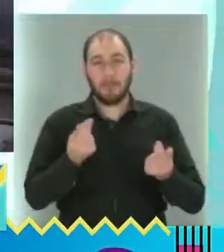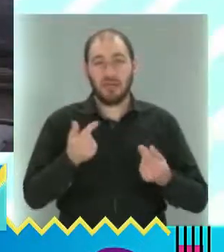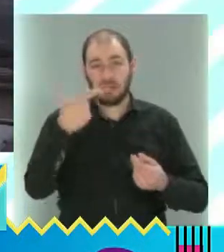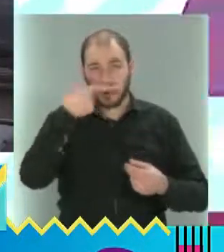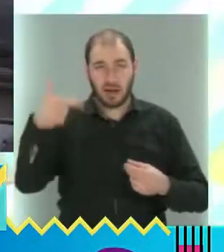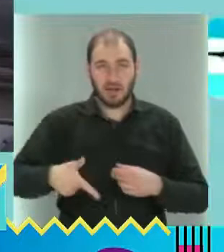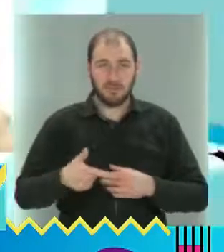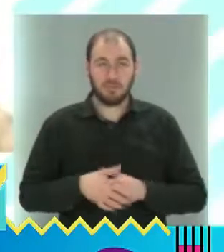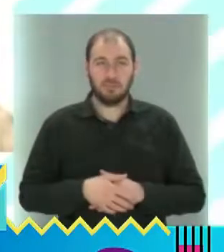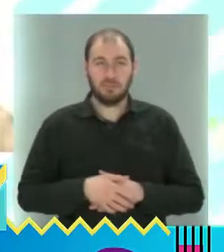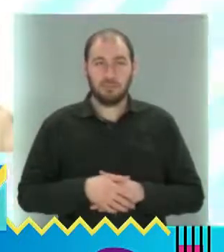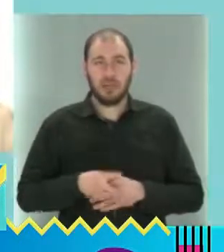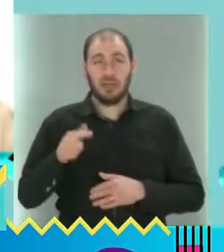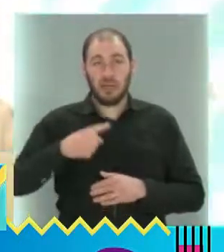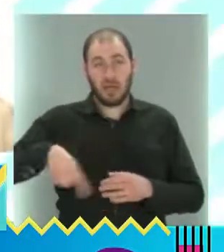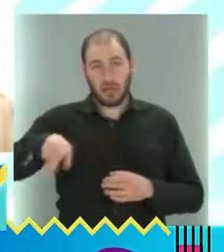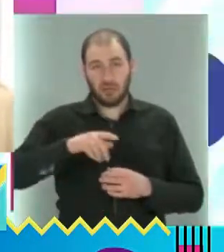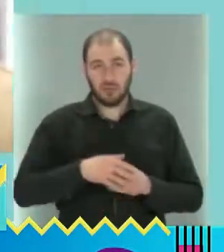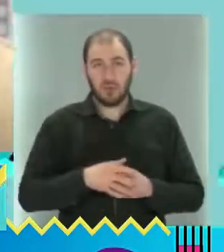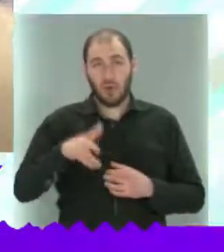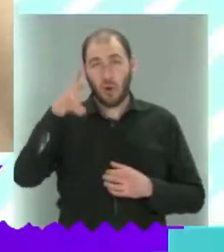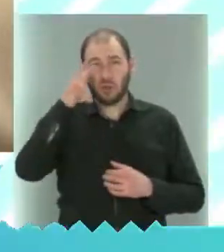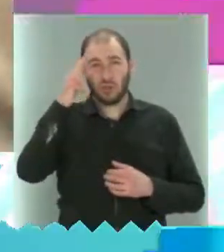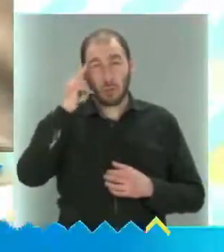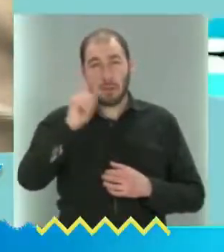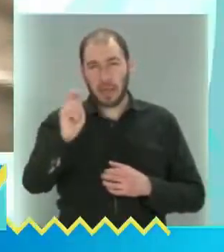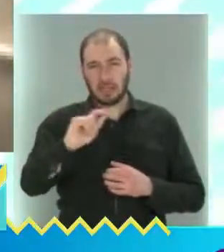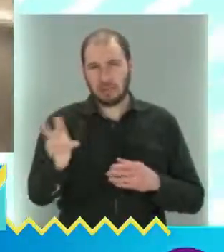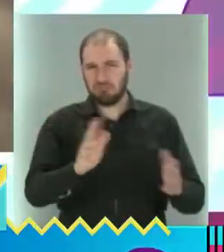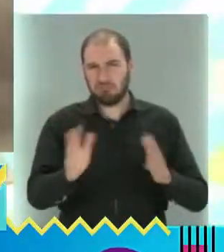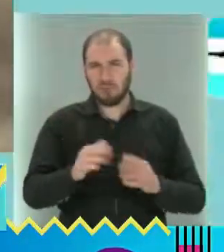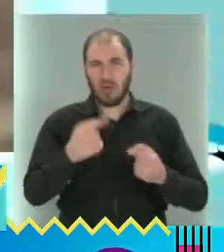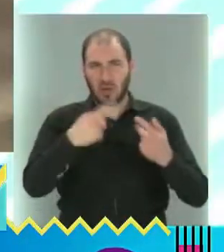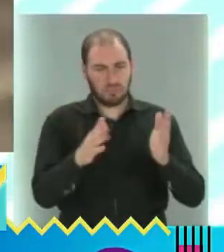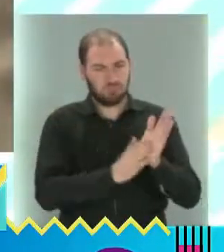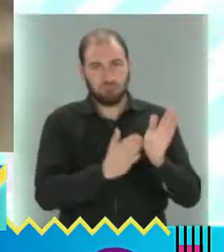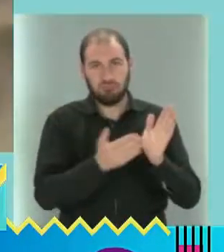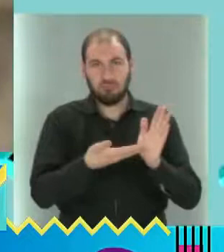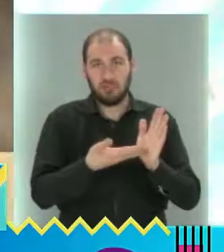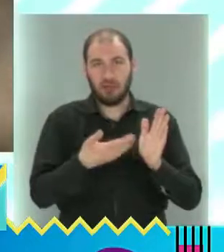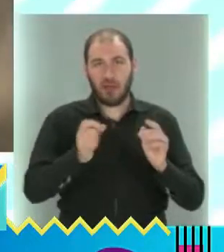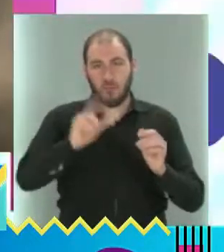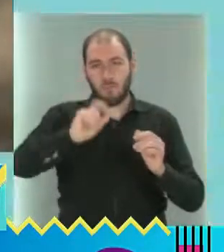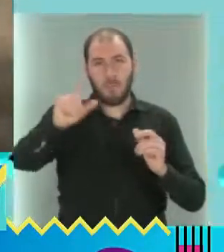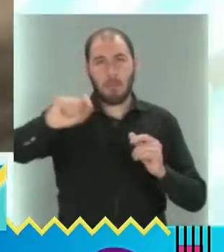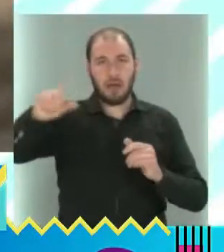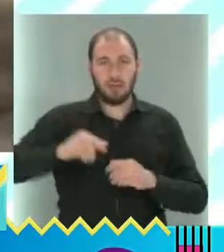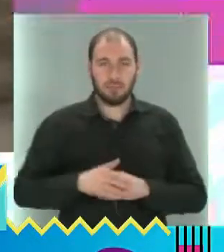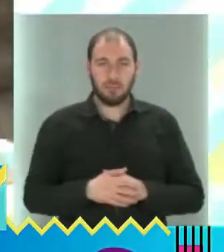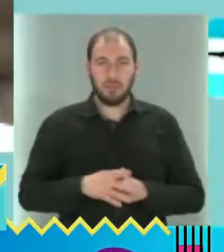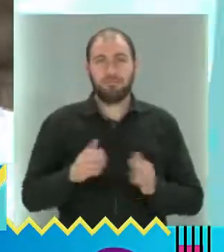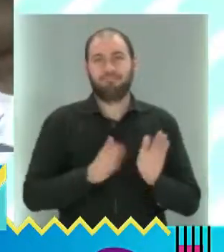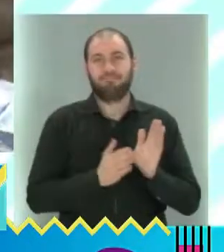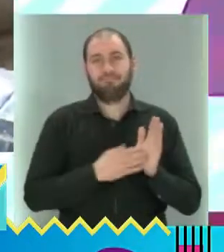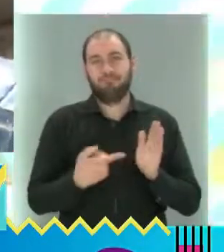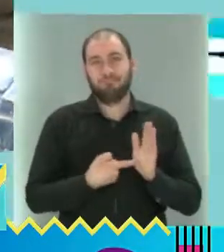los combustibles, y estos 8 o 9 meses, digamos, los resultados de los constantes aumentos